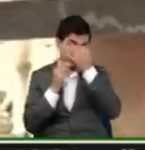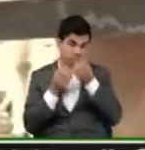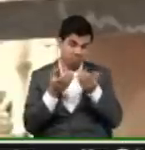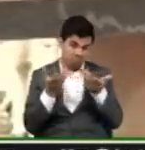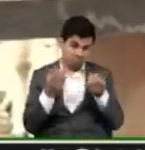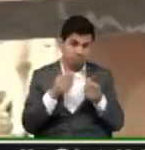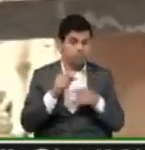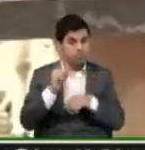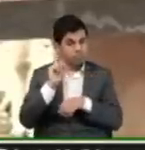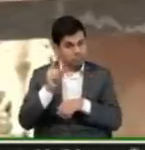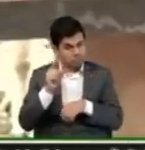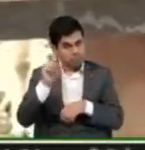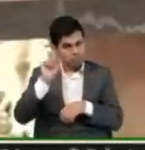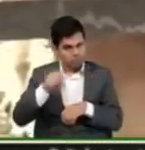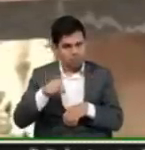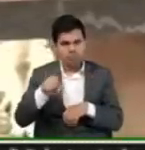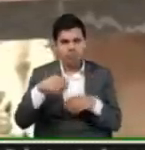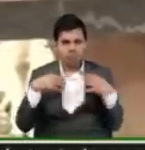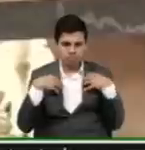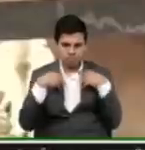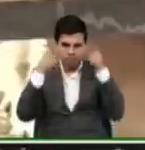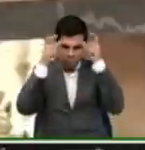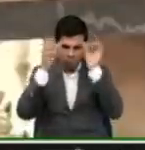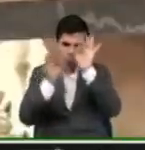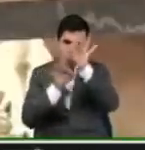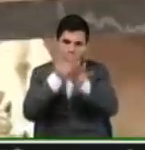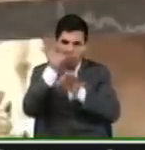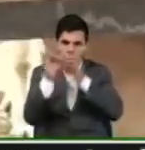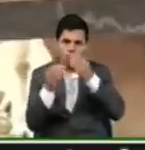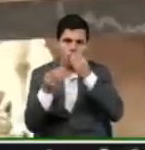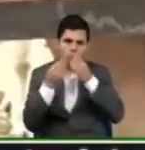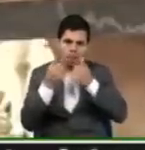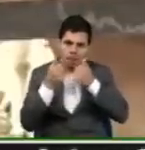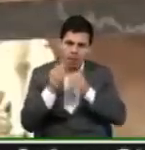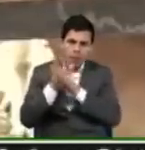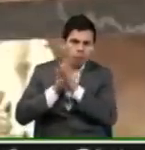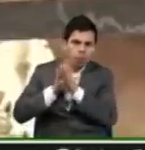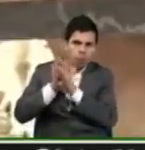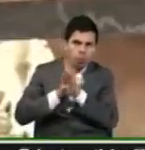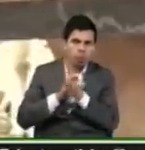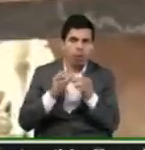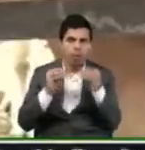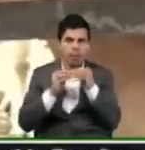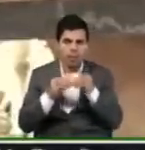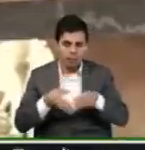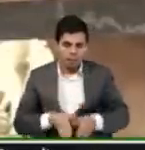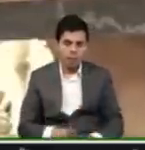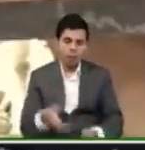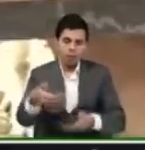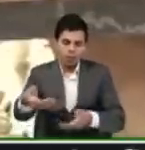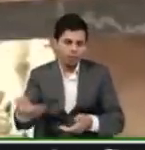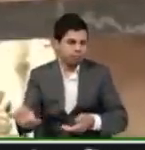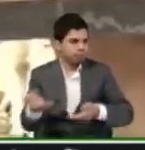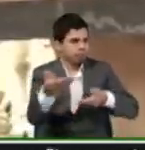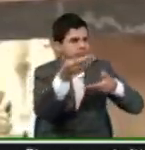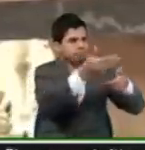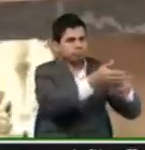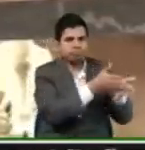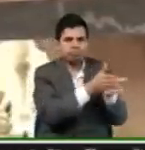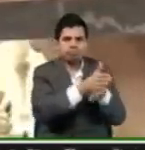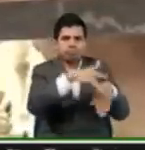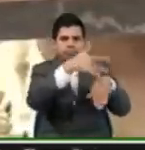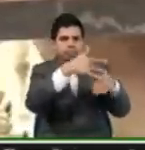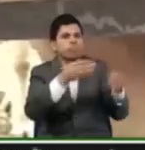en mantener en buen estado esas vacas y así como también entregar la primera cría que ellos dan con el fin de que se siga